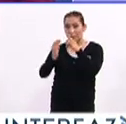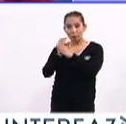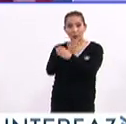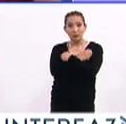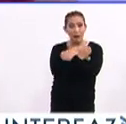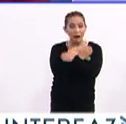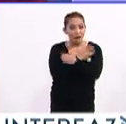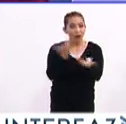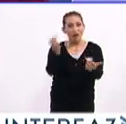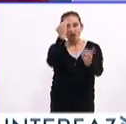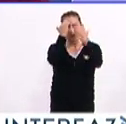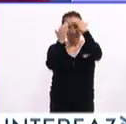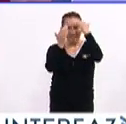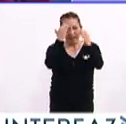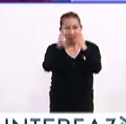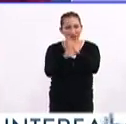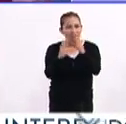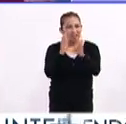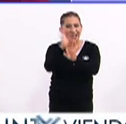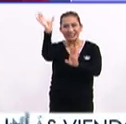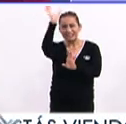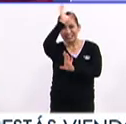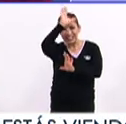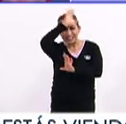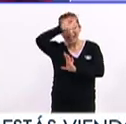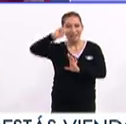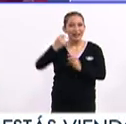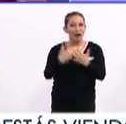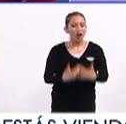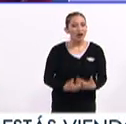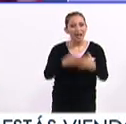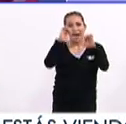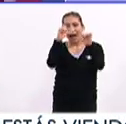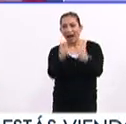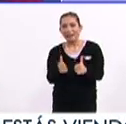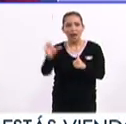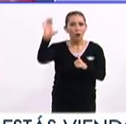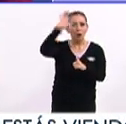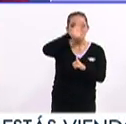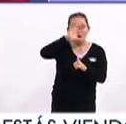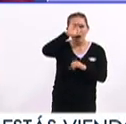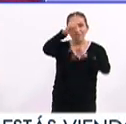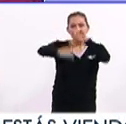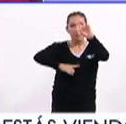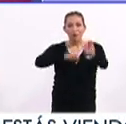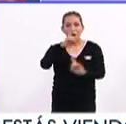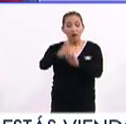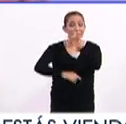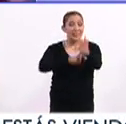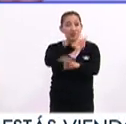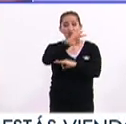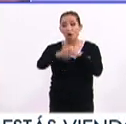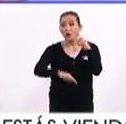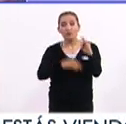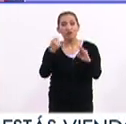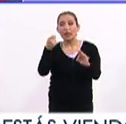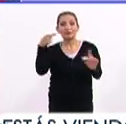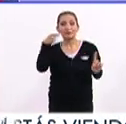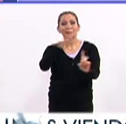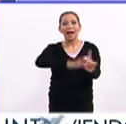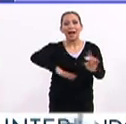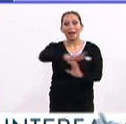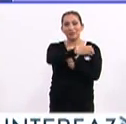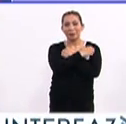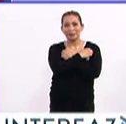de la educación, del conocimiento, de la ciencia, la tecnología, del arte, la cultura, el deporte y todo lo que tiene que ver con el